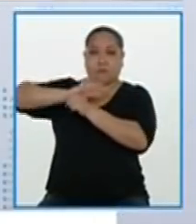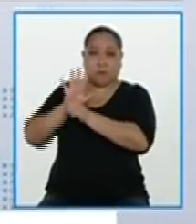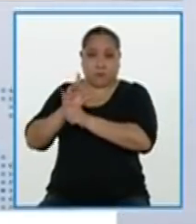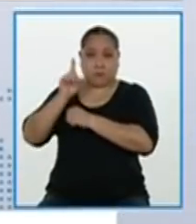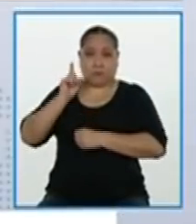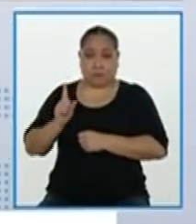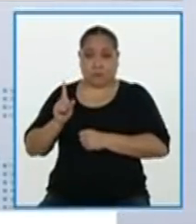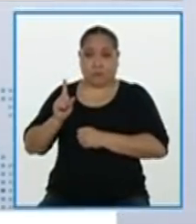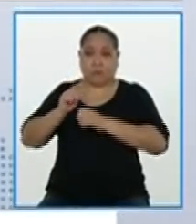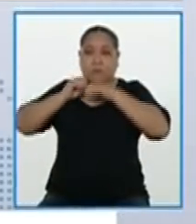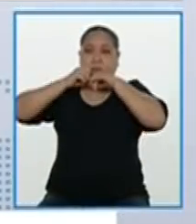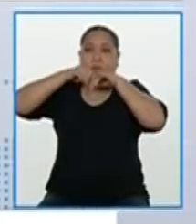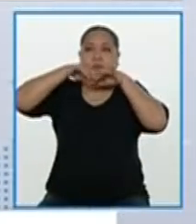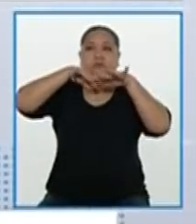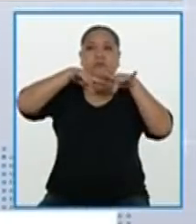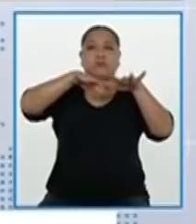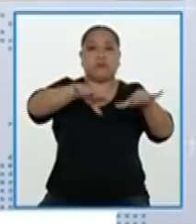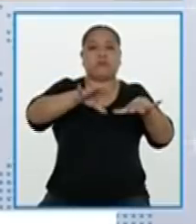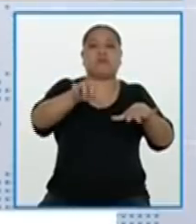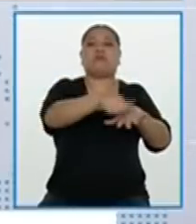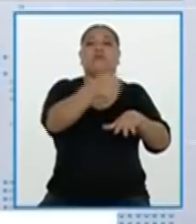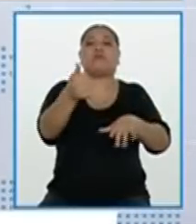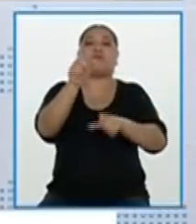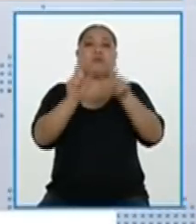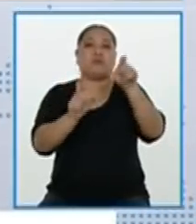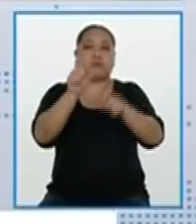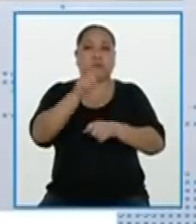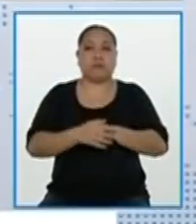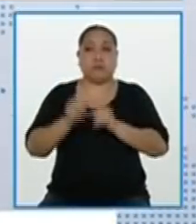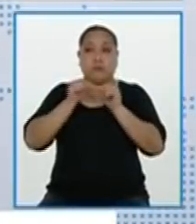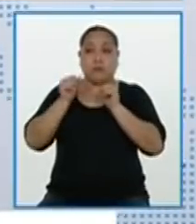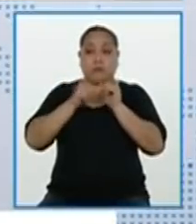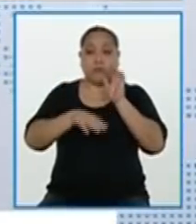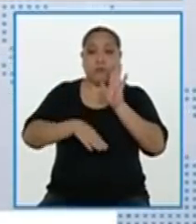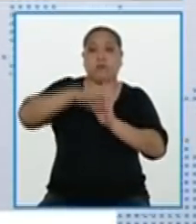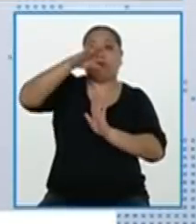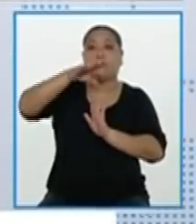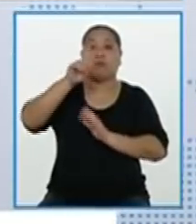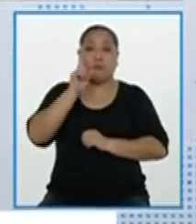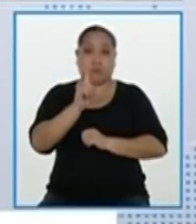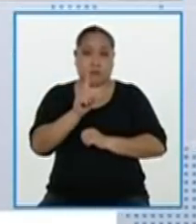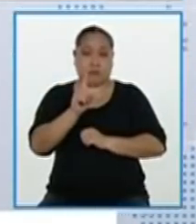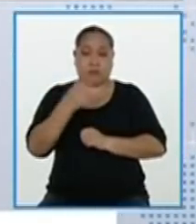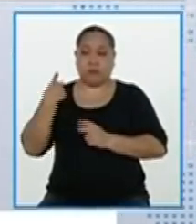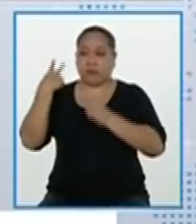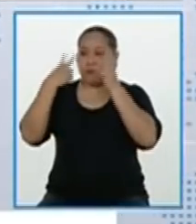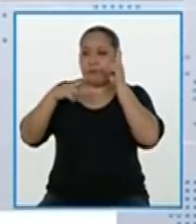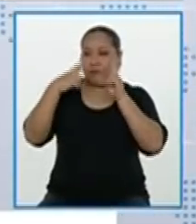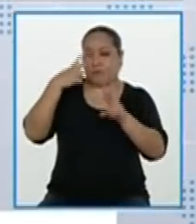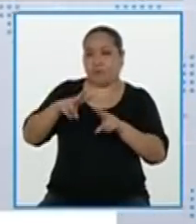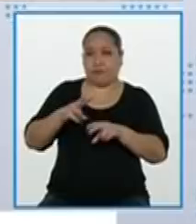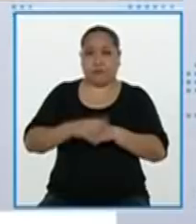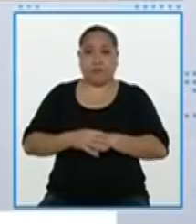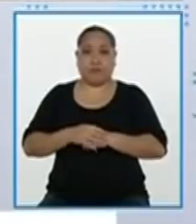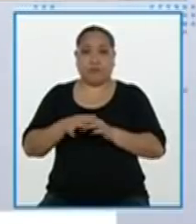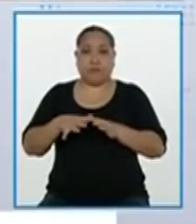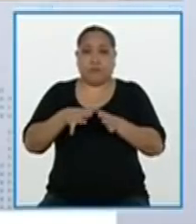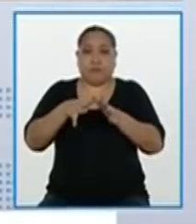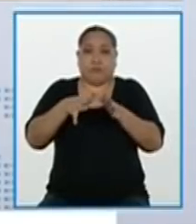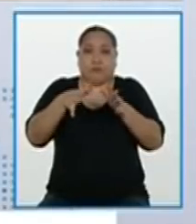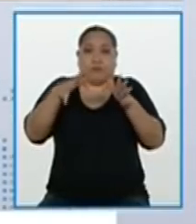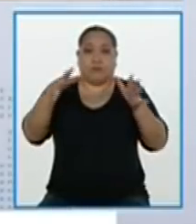sector, de repente, turismo, hotelería, ¿no? Y otra cosa es estar hablando de empresas que de repente están más encadenadas en el